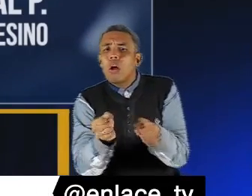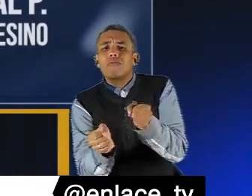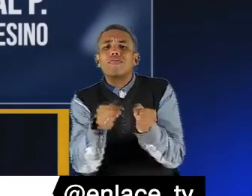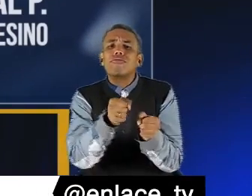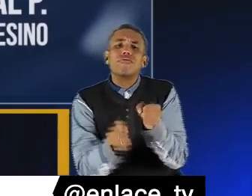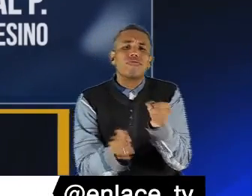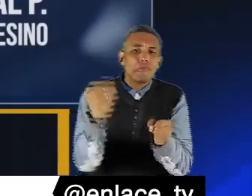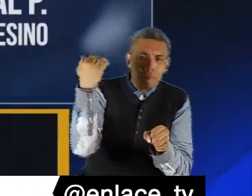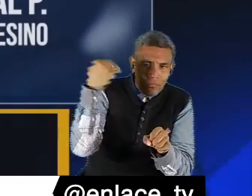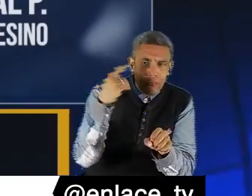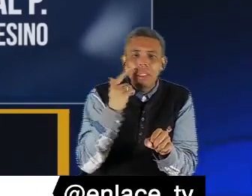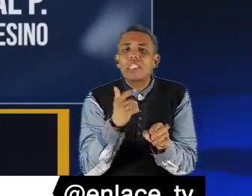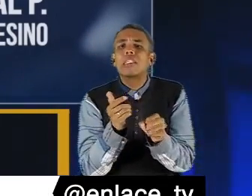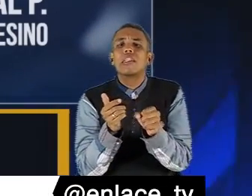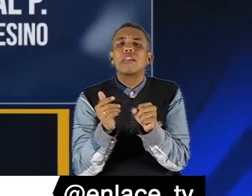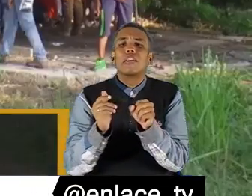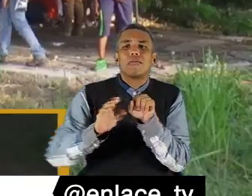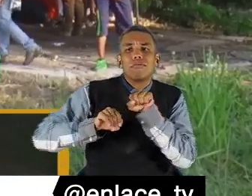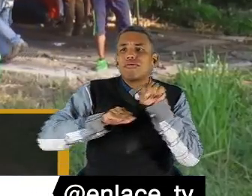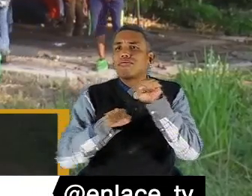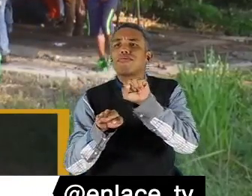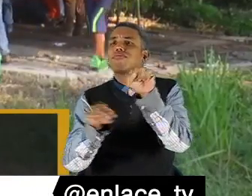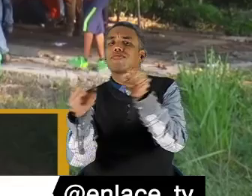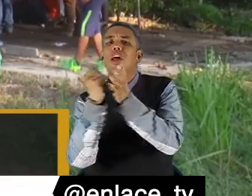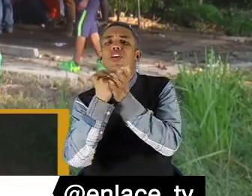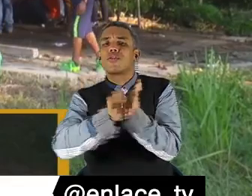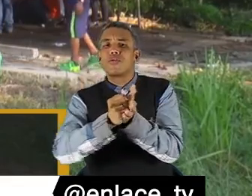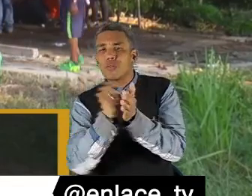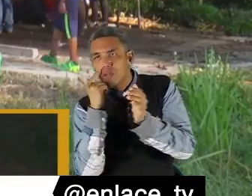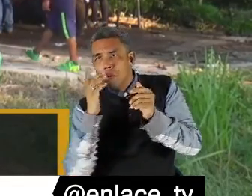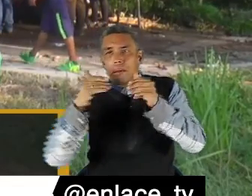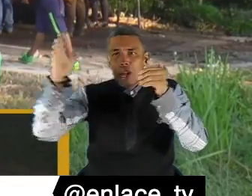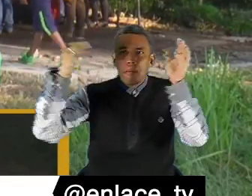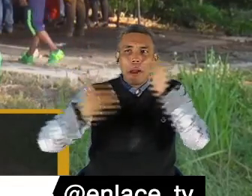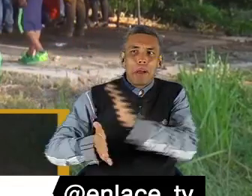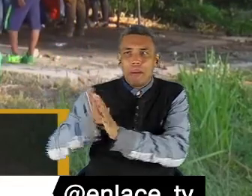haberse comprometido con esto, no cumplió.